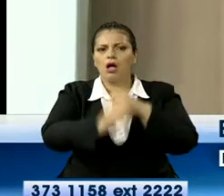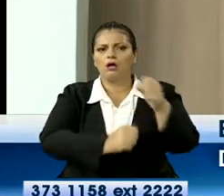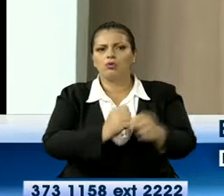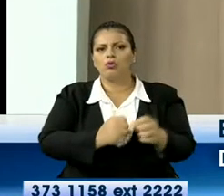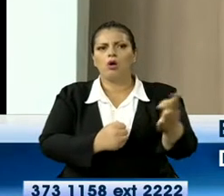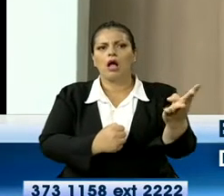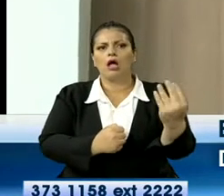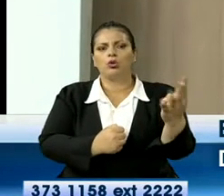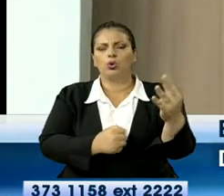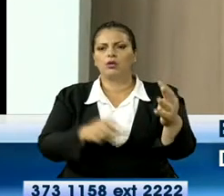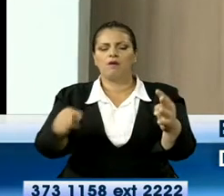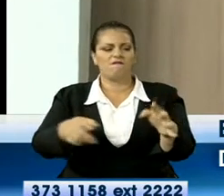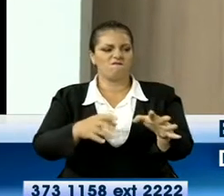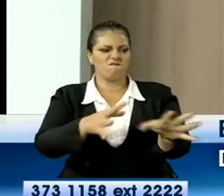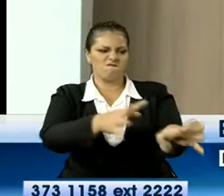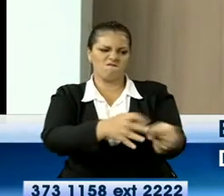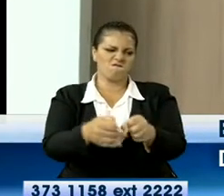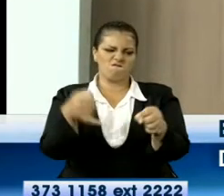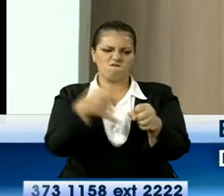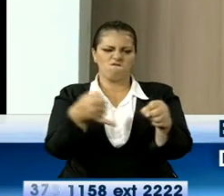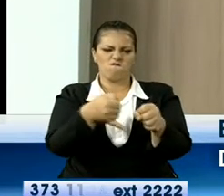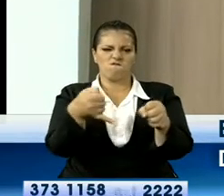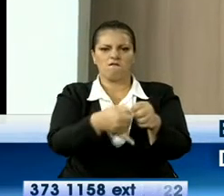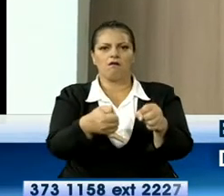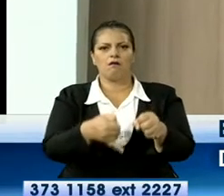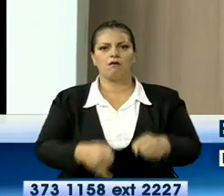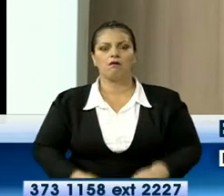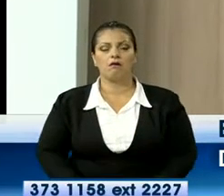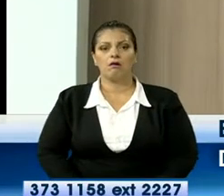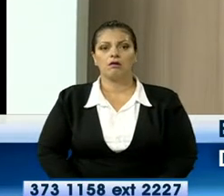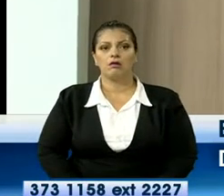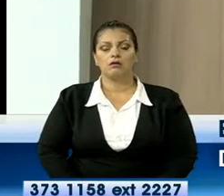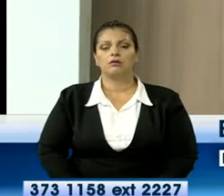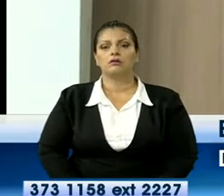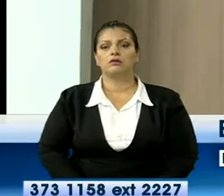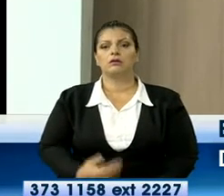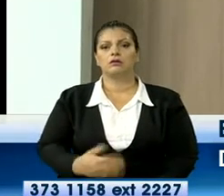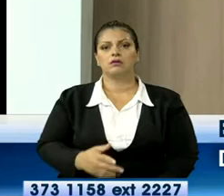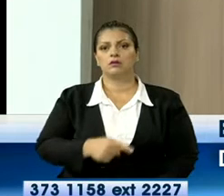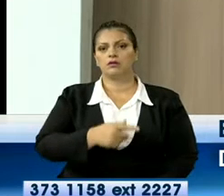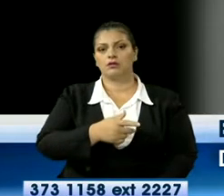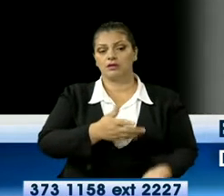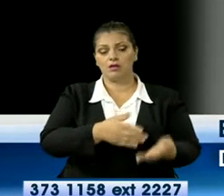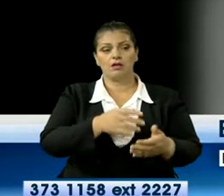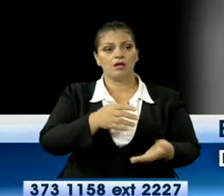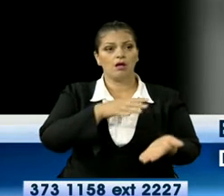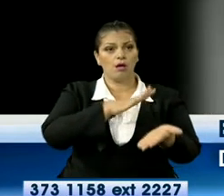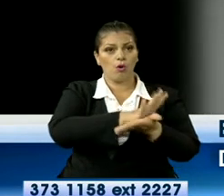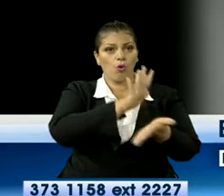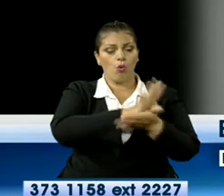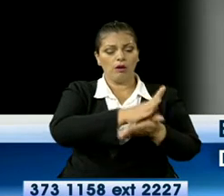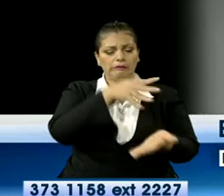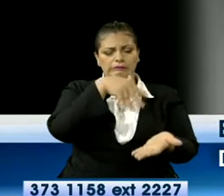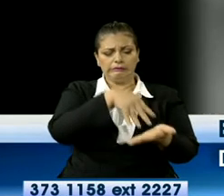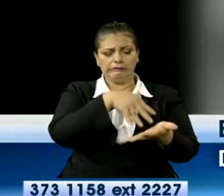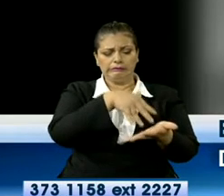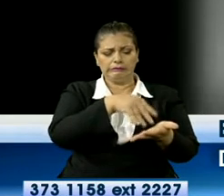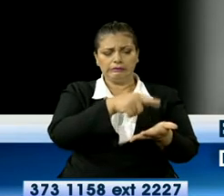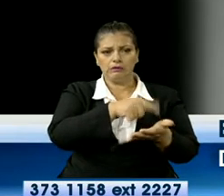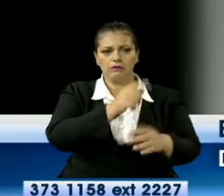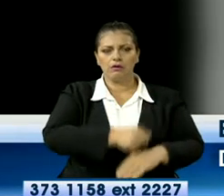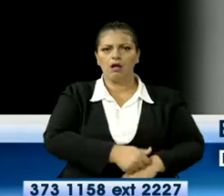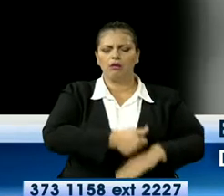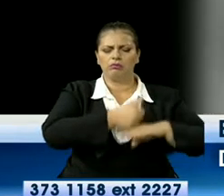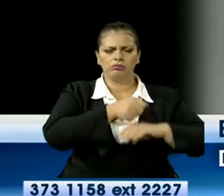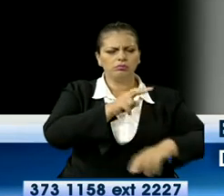Quienes denuncian el hecho son las autoridades de la entidad educativa donde estudiaba la menor. El operativo se cumplió en horas de la madrugada. Al